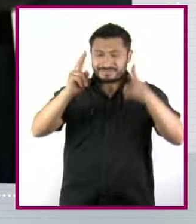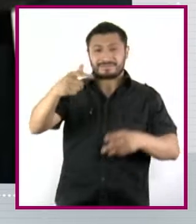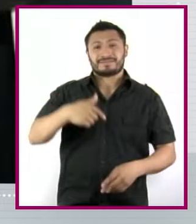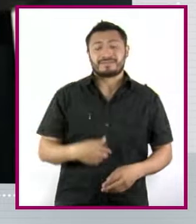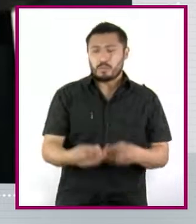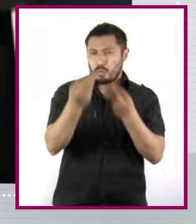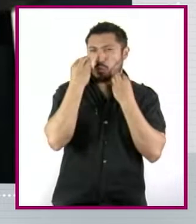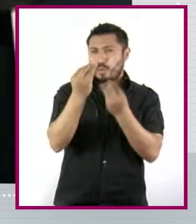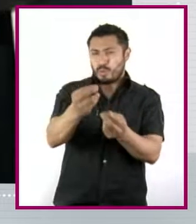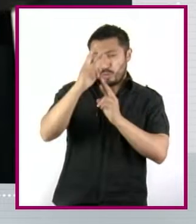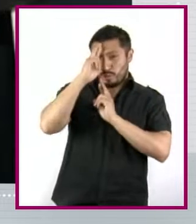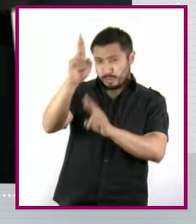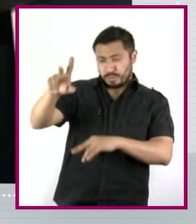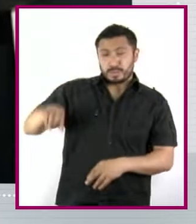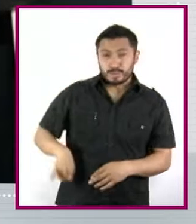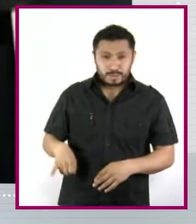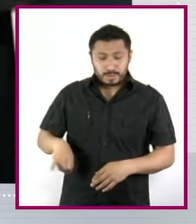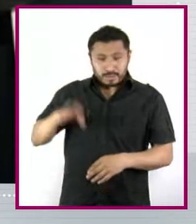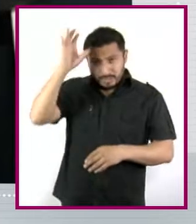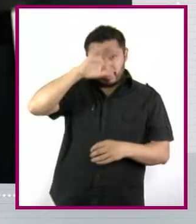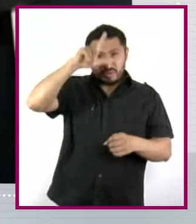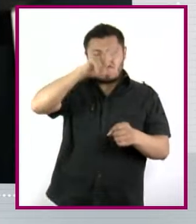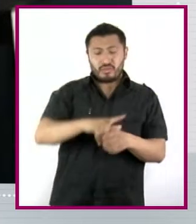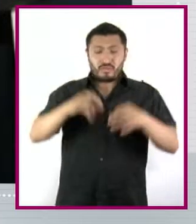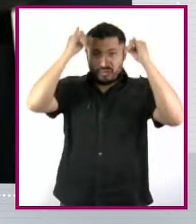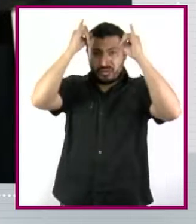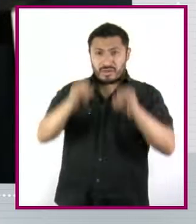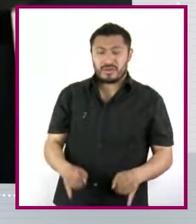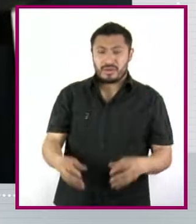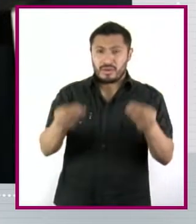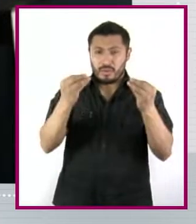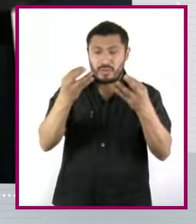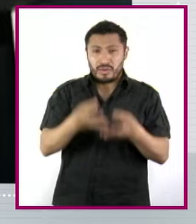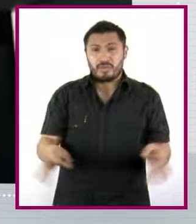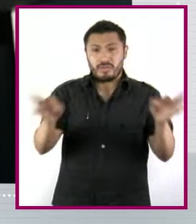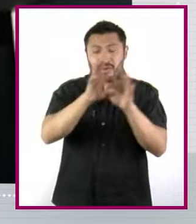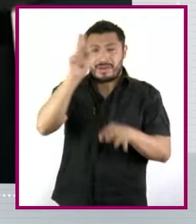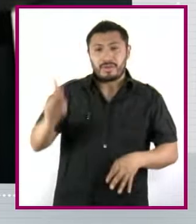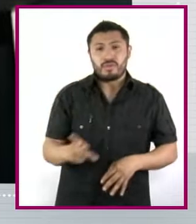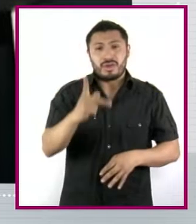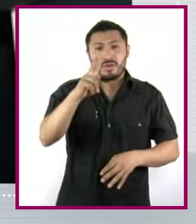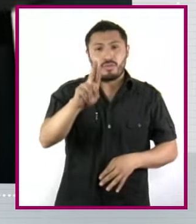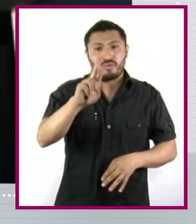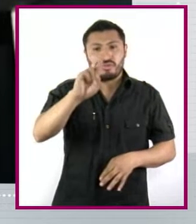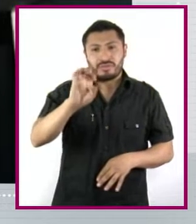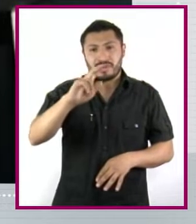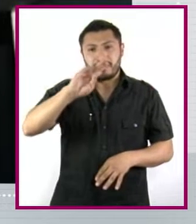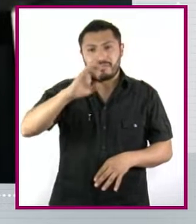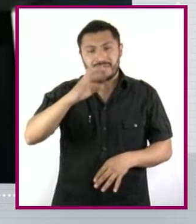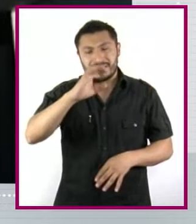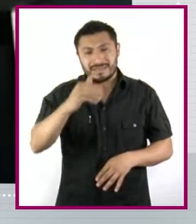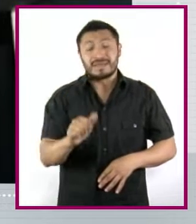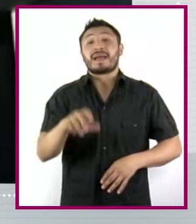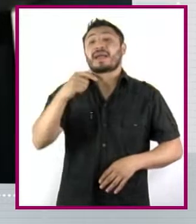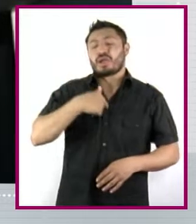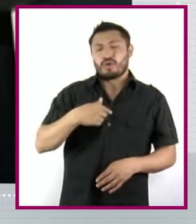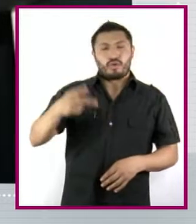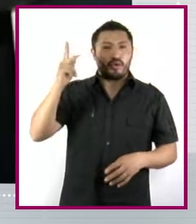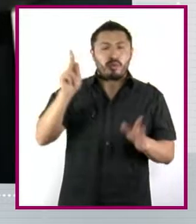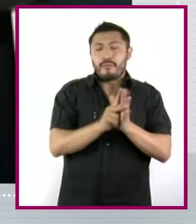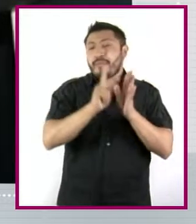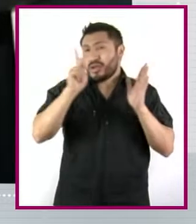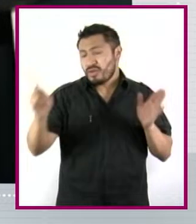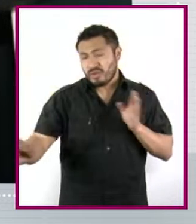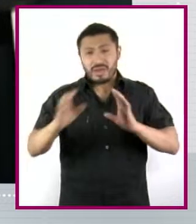mucho respeto e interés hacia la cultura y la identidad del gran pueblo purépecha. Además, como periodista, como comunicador, pues